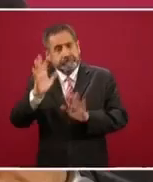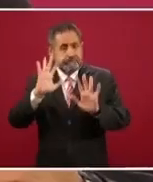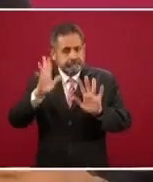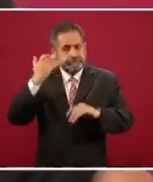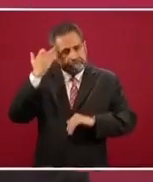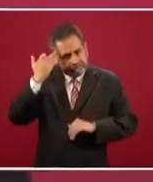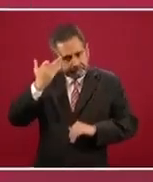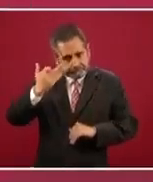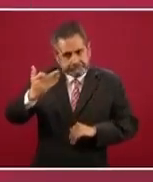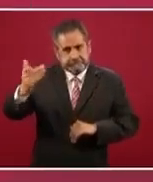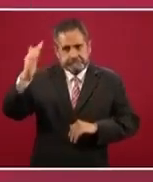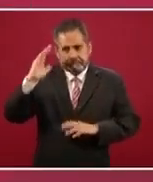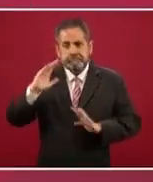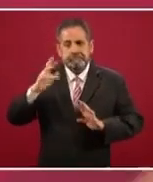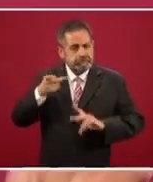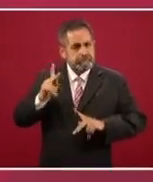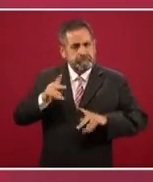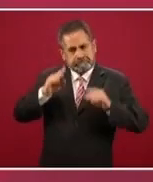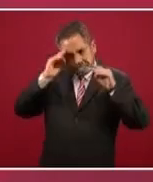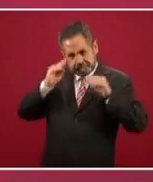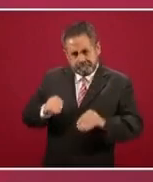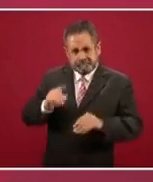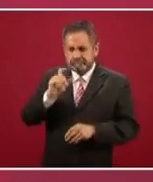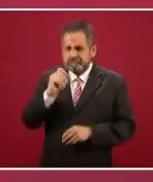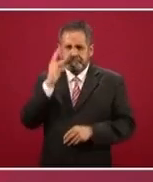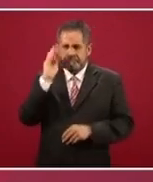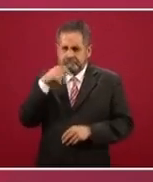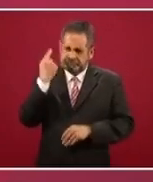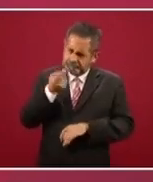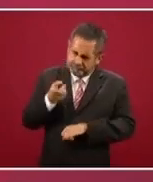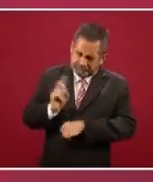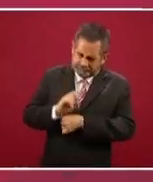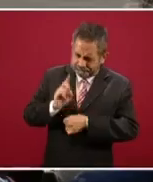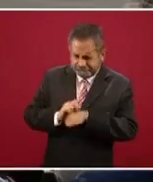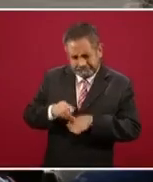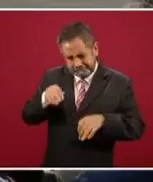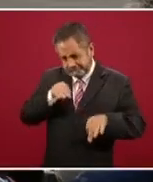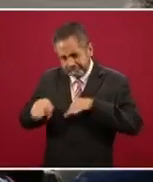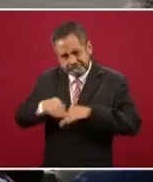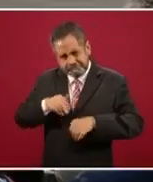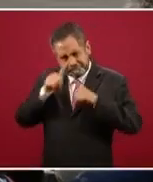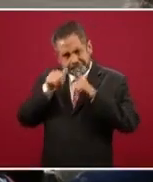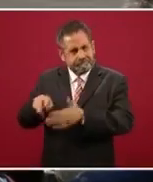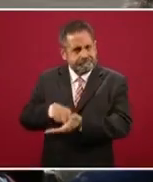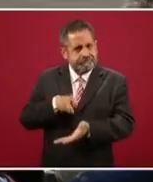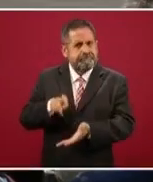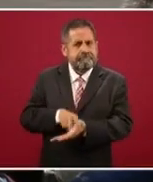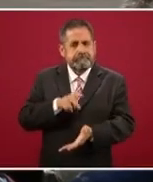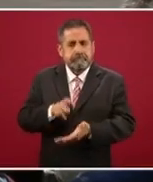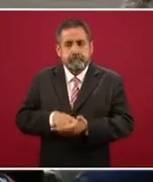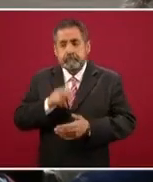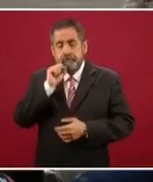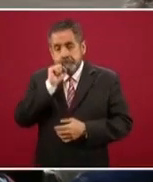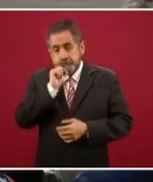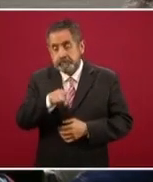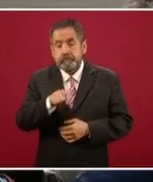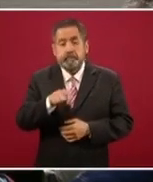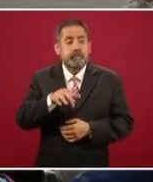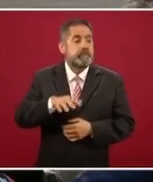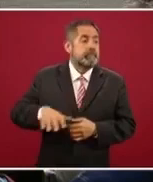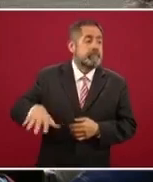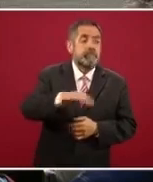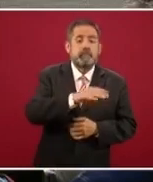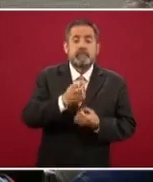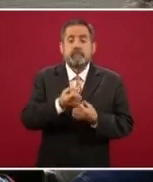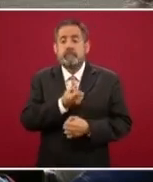sí, pero estamos trabajando 24 horas. Y el sistema de salud